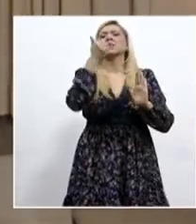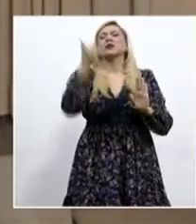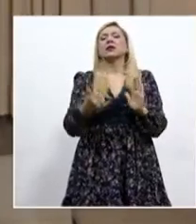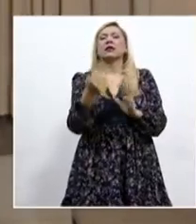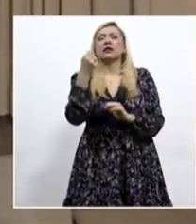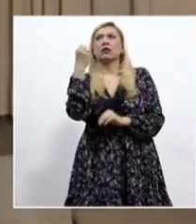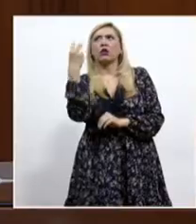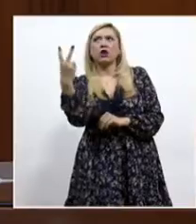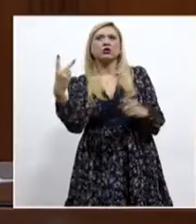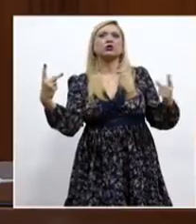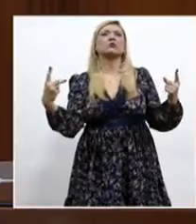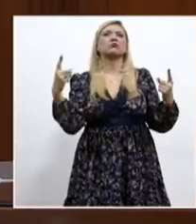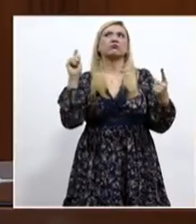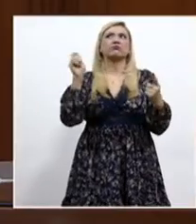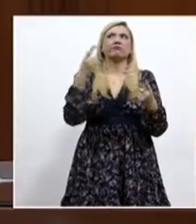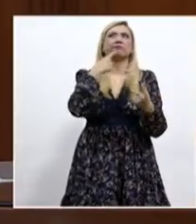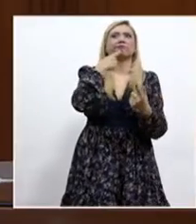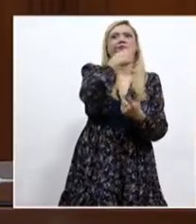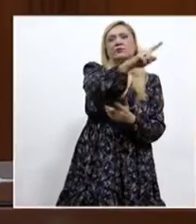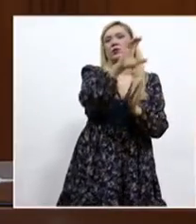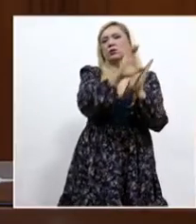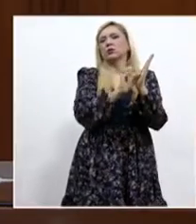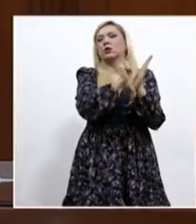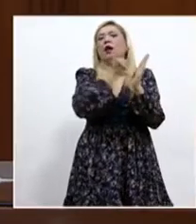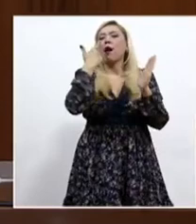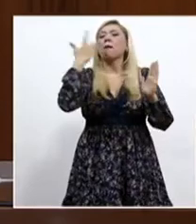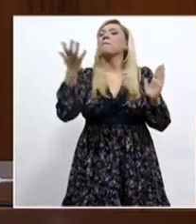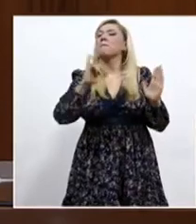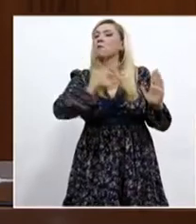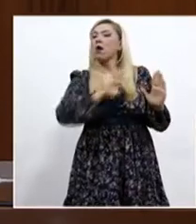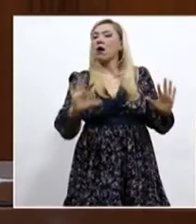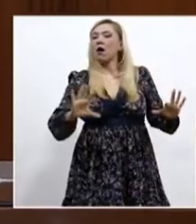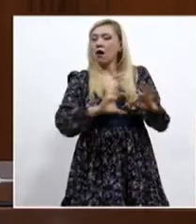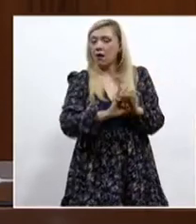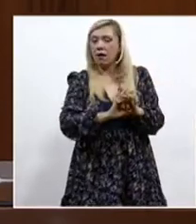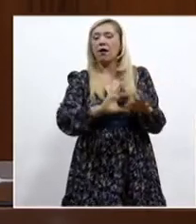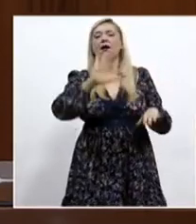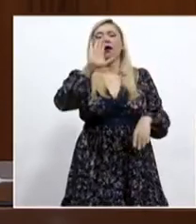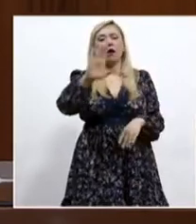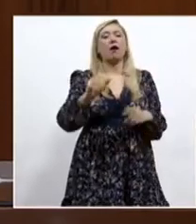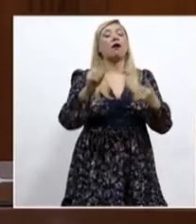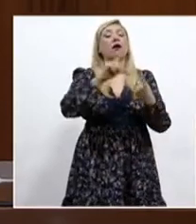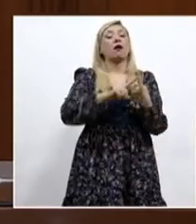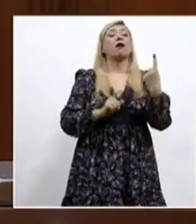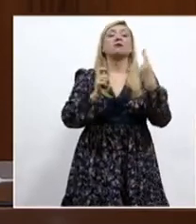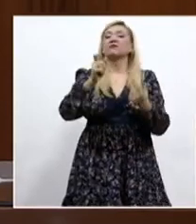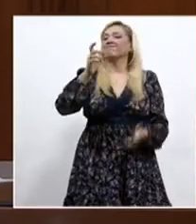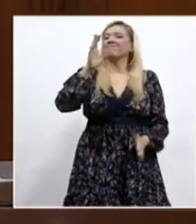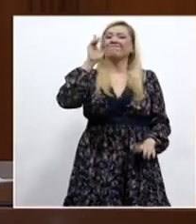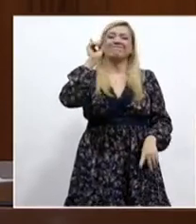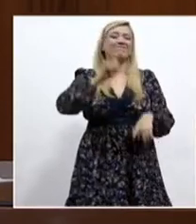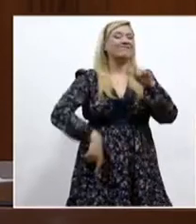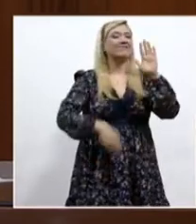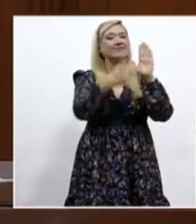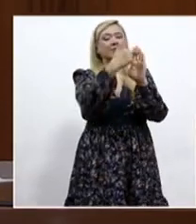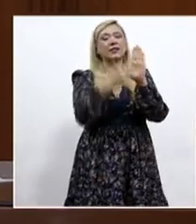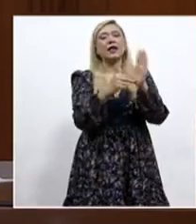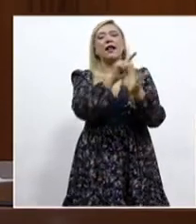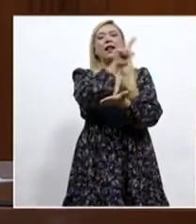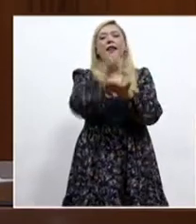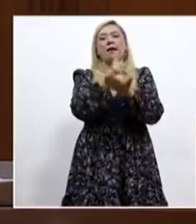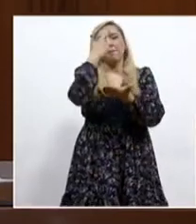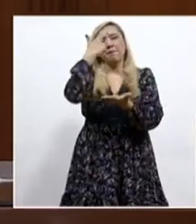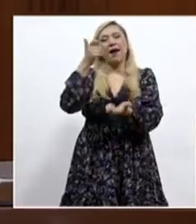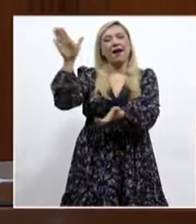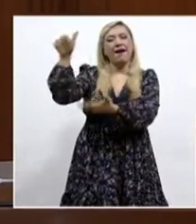acciones de inconstitucionalidad. En el primer caso, el Pleno declaró la invalidez de diversas disposiciones de la Ley de Ingresos,